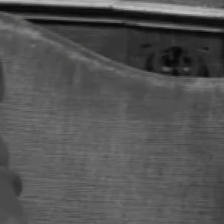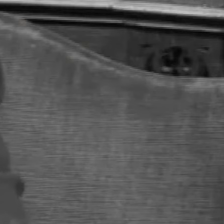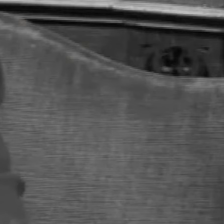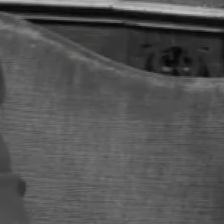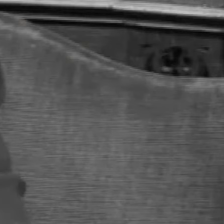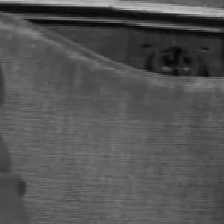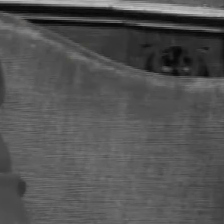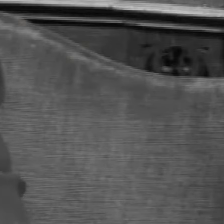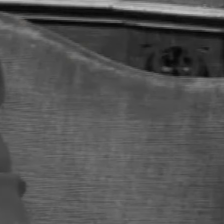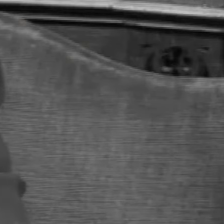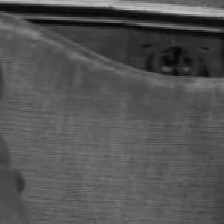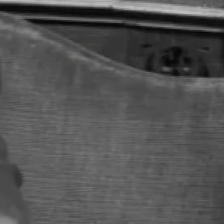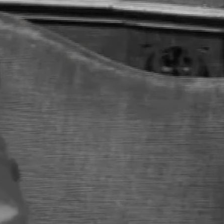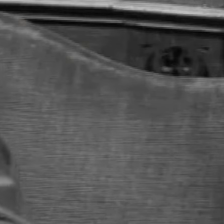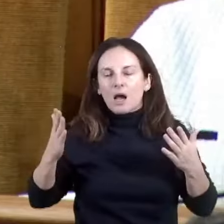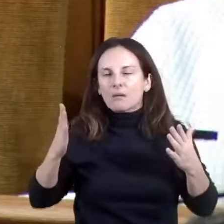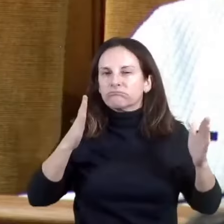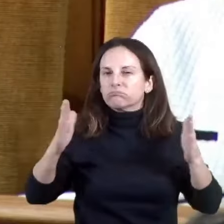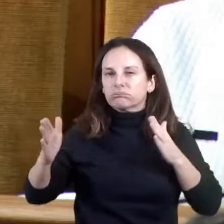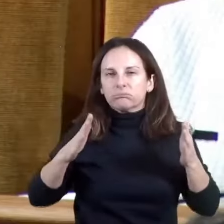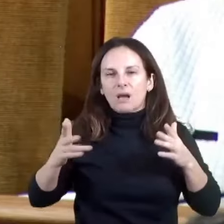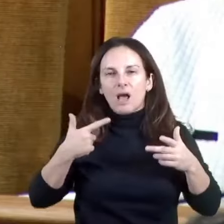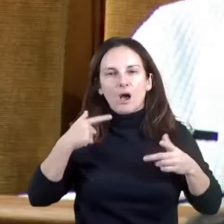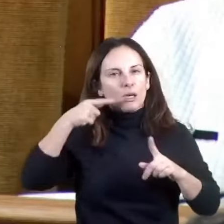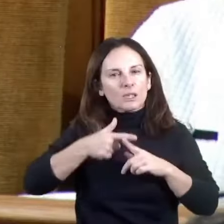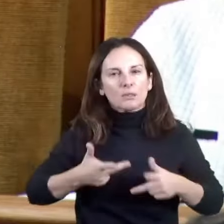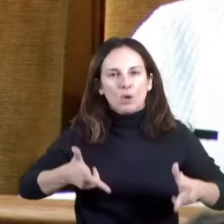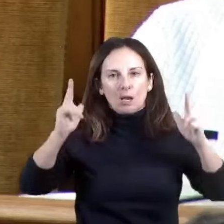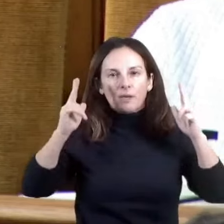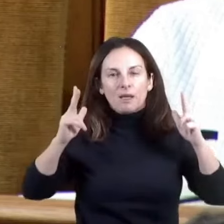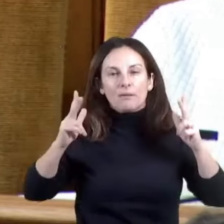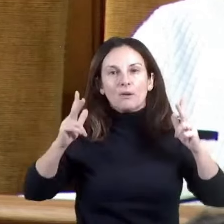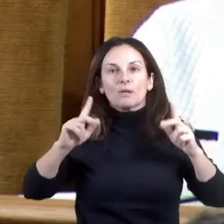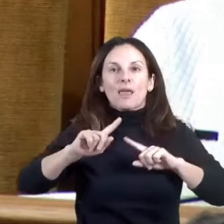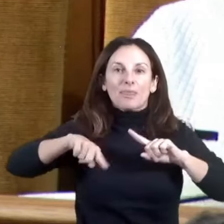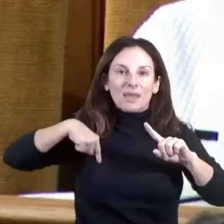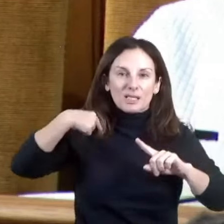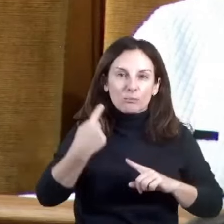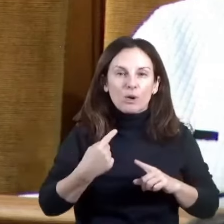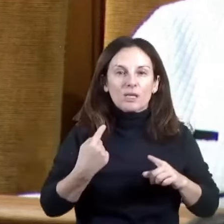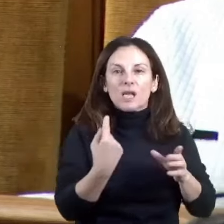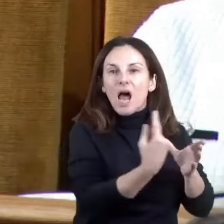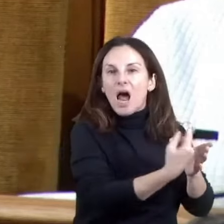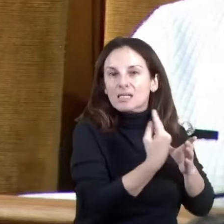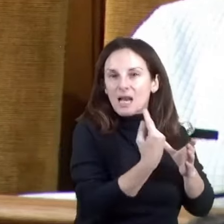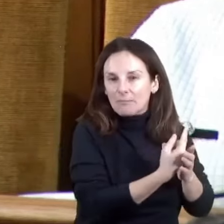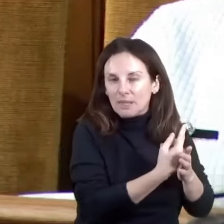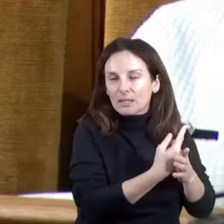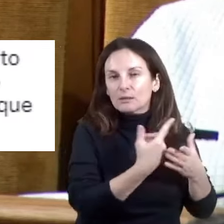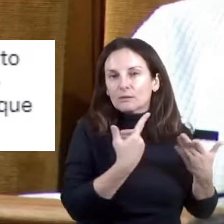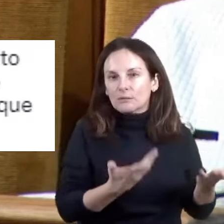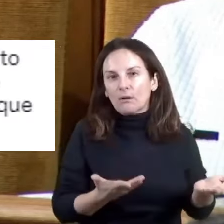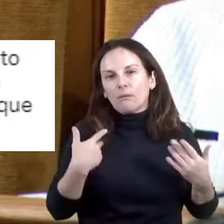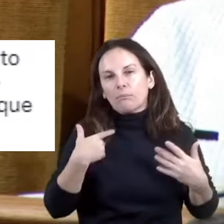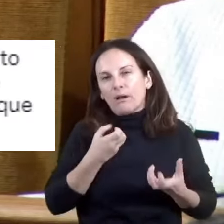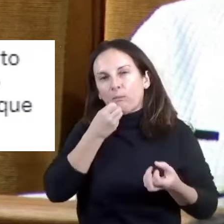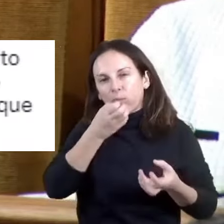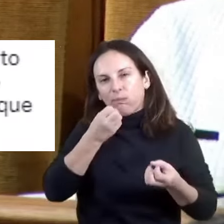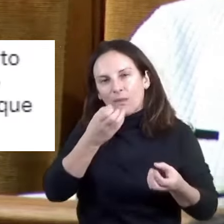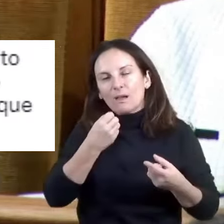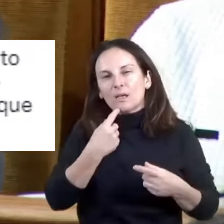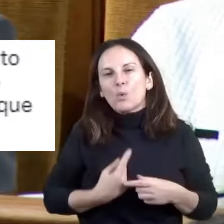del Liberación y el posterior aislamiento sin caer en la trampa de los relatos